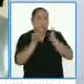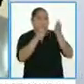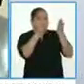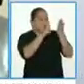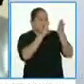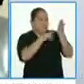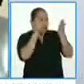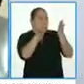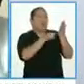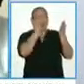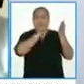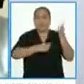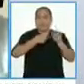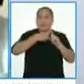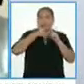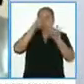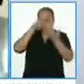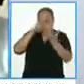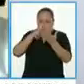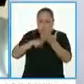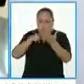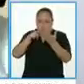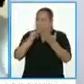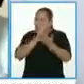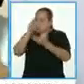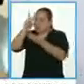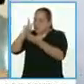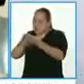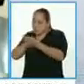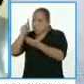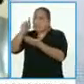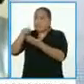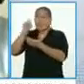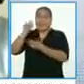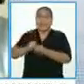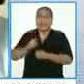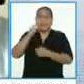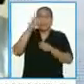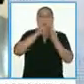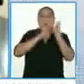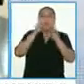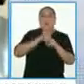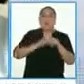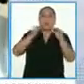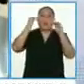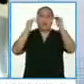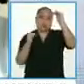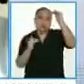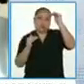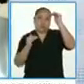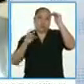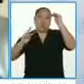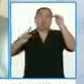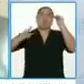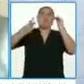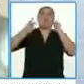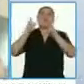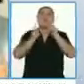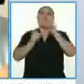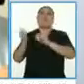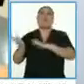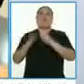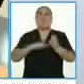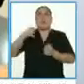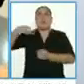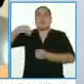clínicos quiénes son muertes por COVID. En este aspecto se puede notar la gran brecha de más del doble de fallecidos. Exacto. Mientras